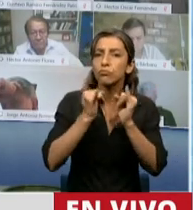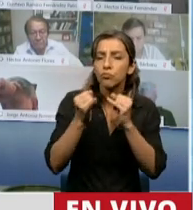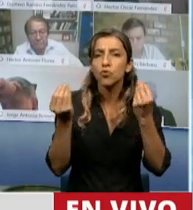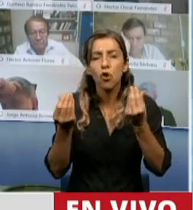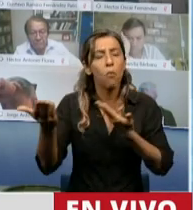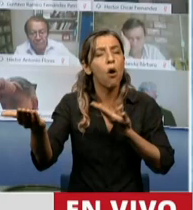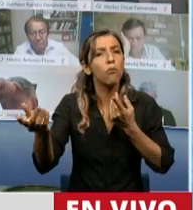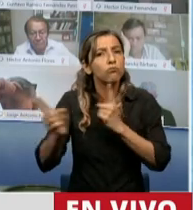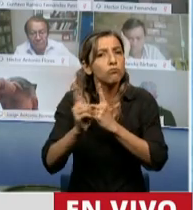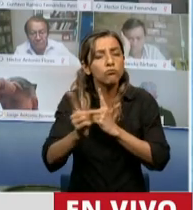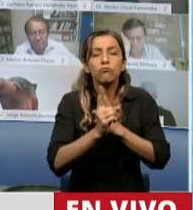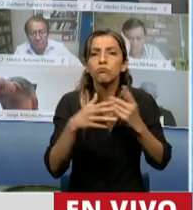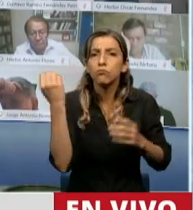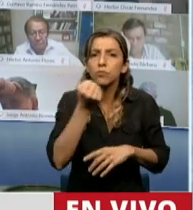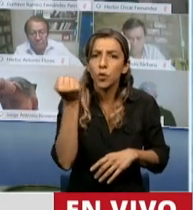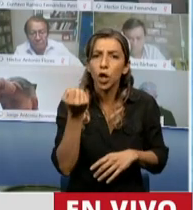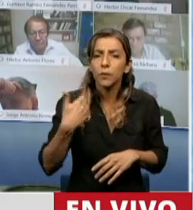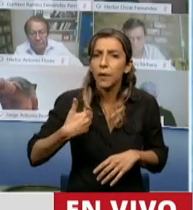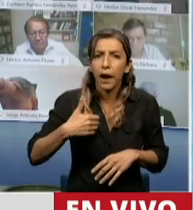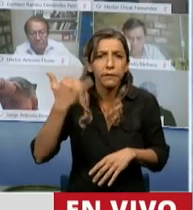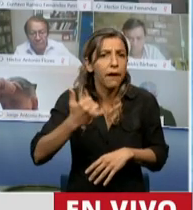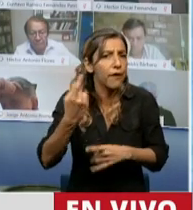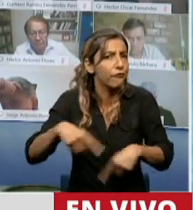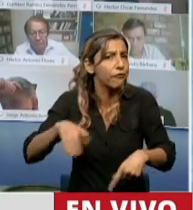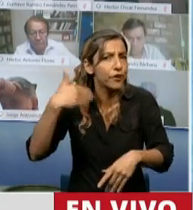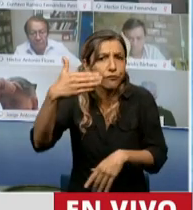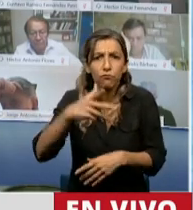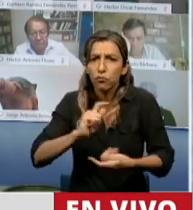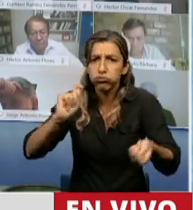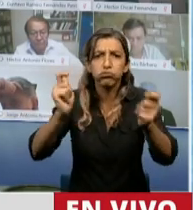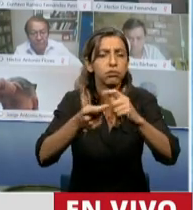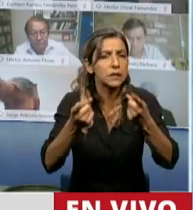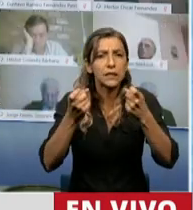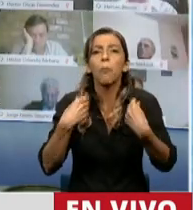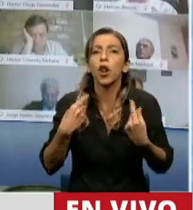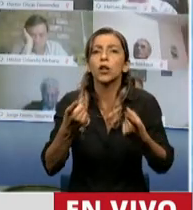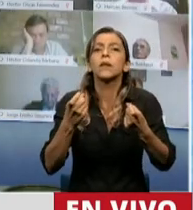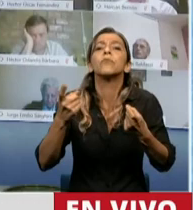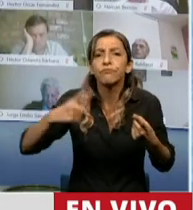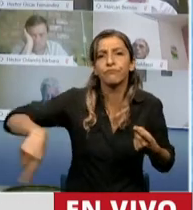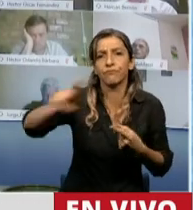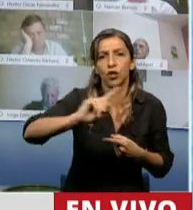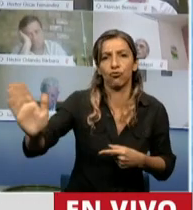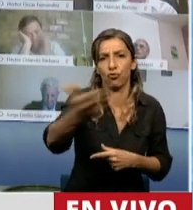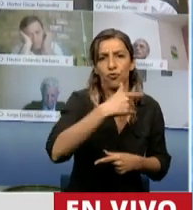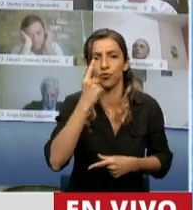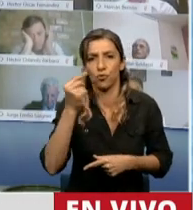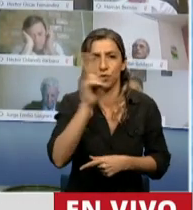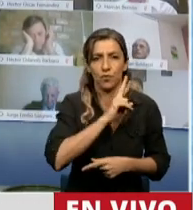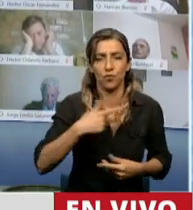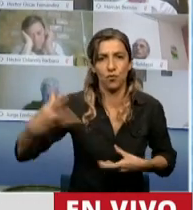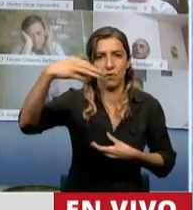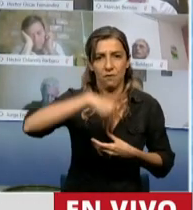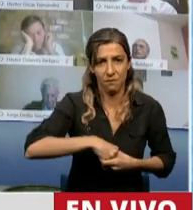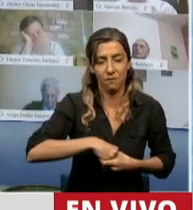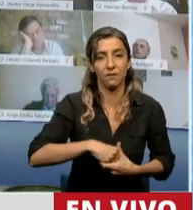que la Argentina tiene desafíos muy difíciles por delante y que necesitamos de todos y todas. Recién escuchaba que hay